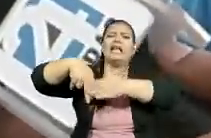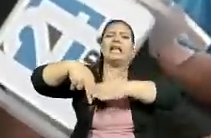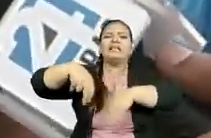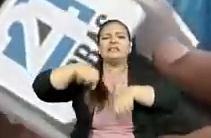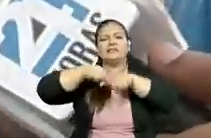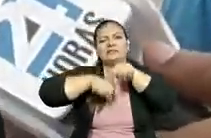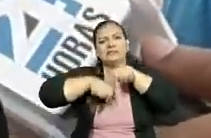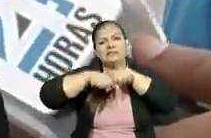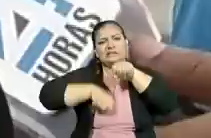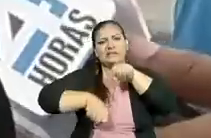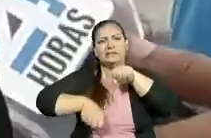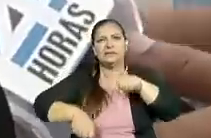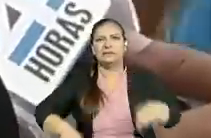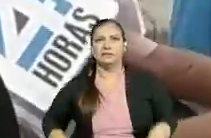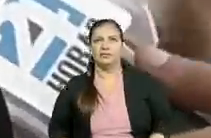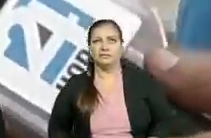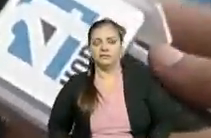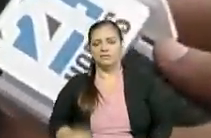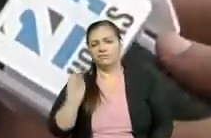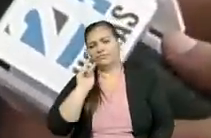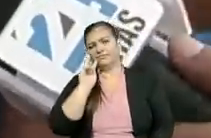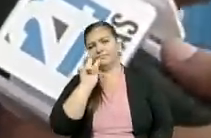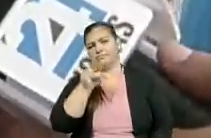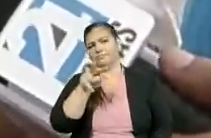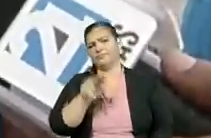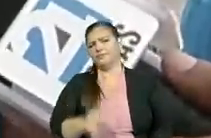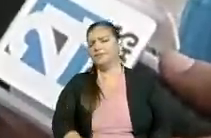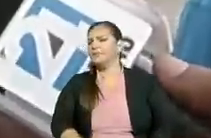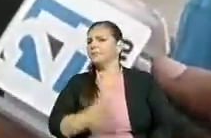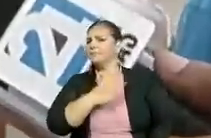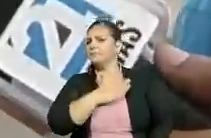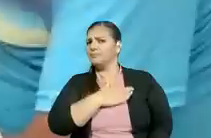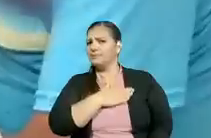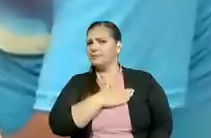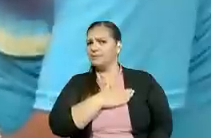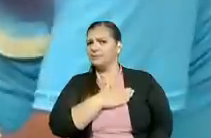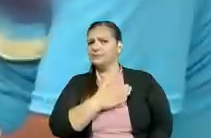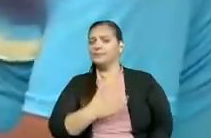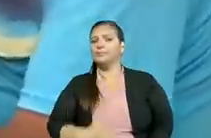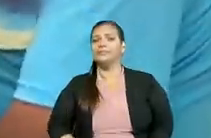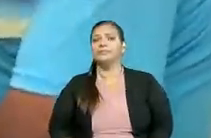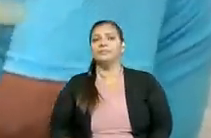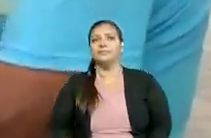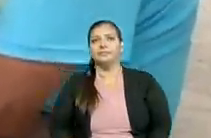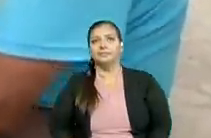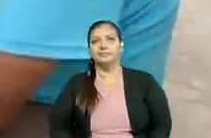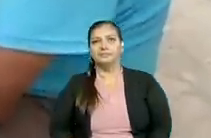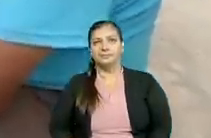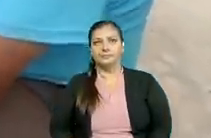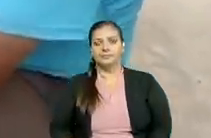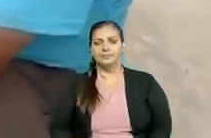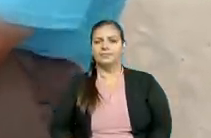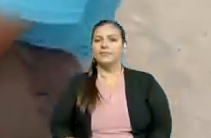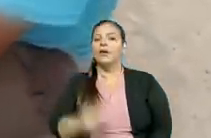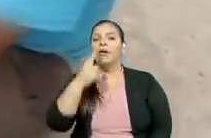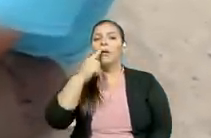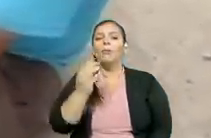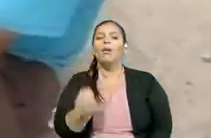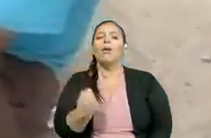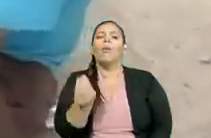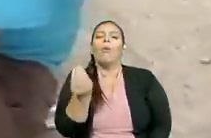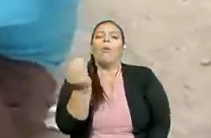Para la droga, mía, para fumar todo eso, para la droga, toda esa cosa. Ya aquí tiene como años robando de aquí por aquí.